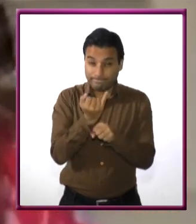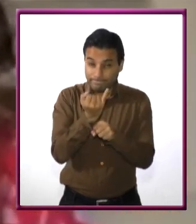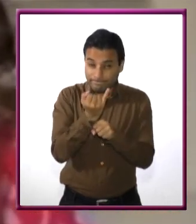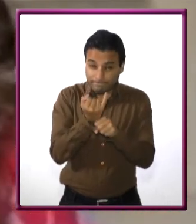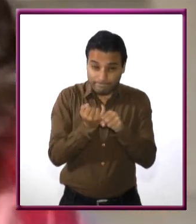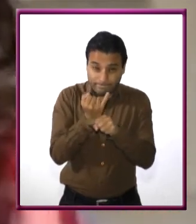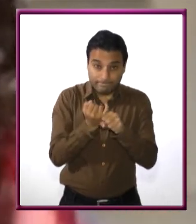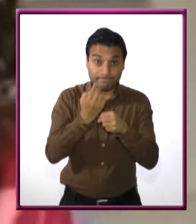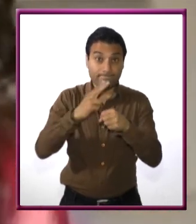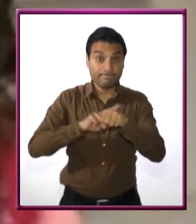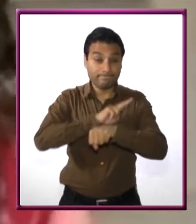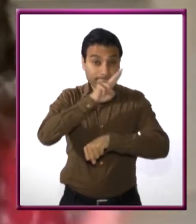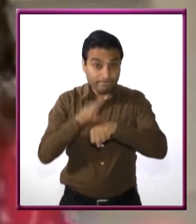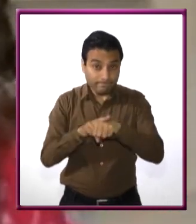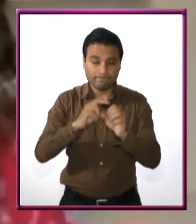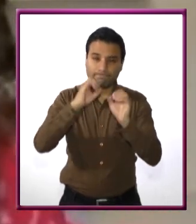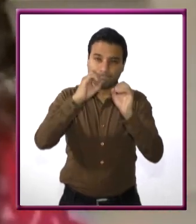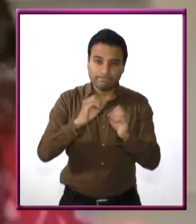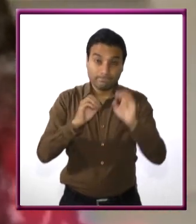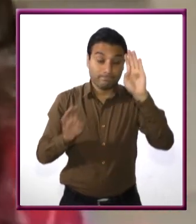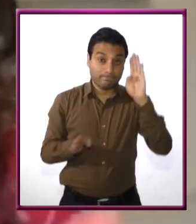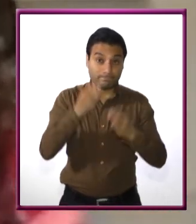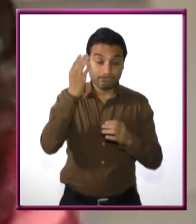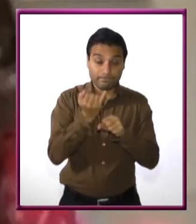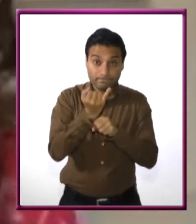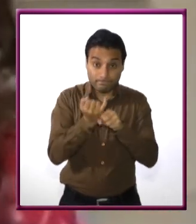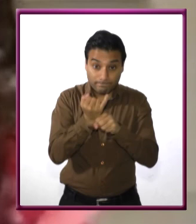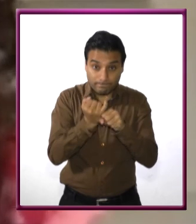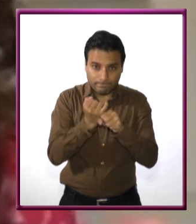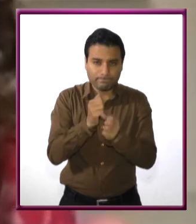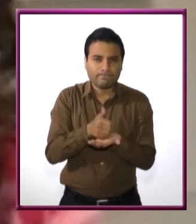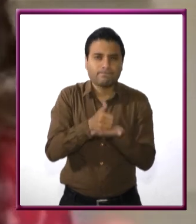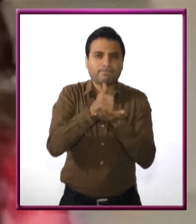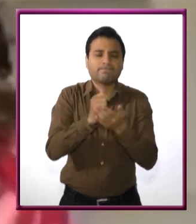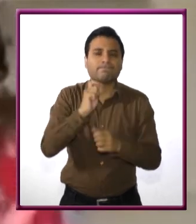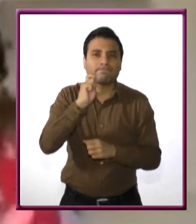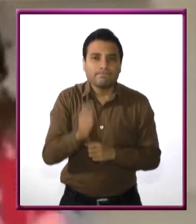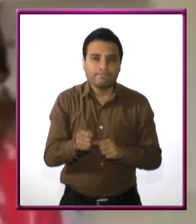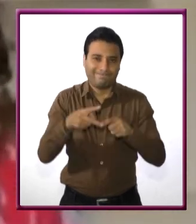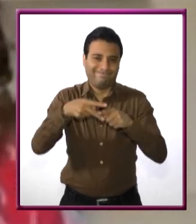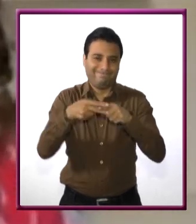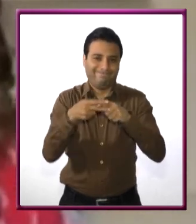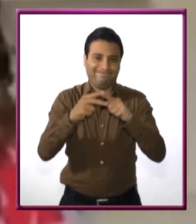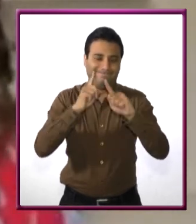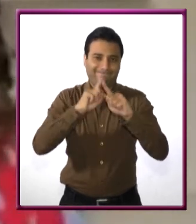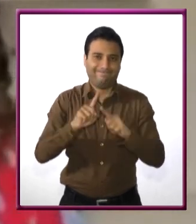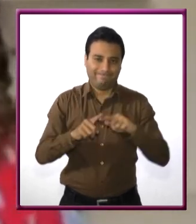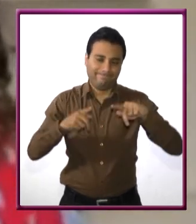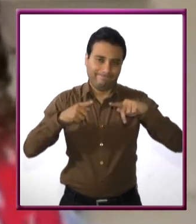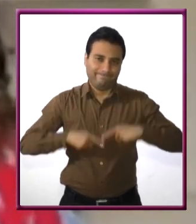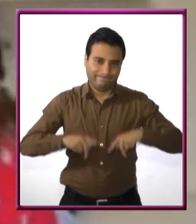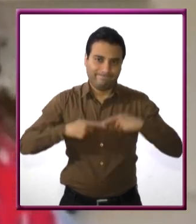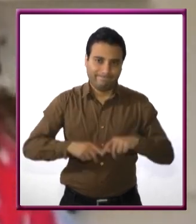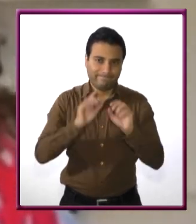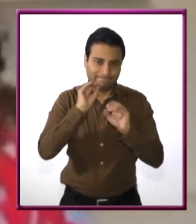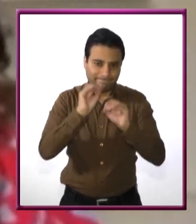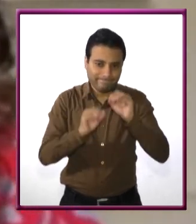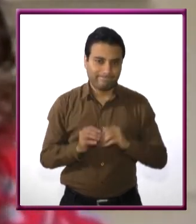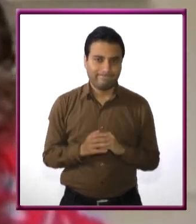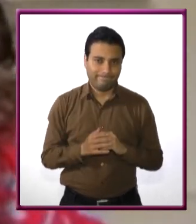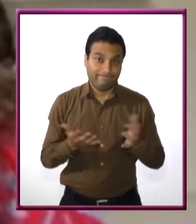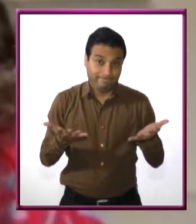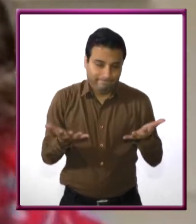a la naturaleza o al mundo externo va a estar mediado por estos instrumentos que hemos construido, ¿no? Entonces,